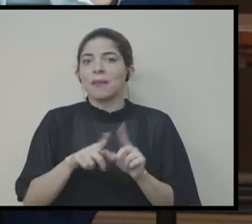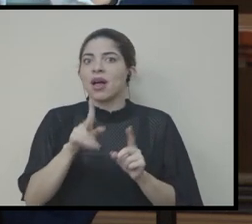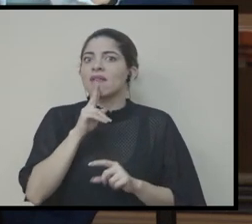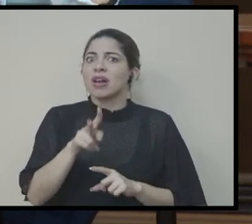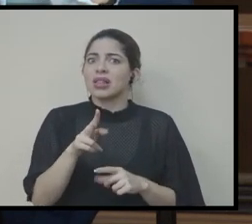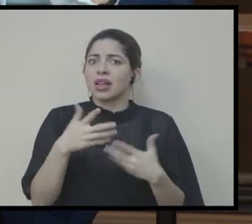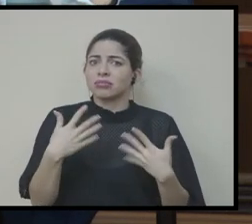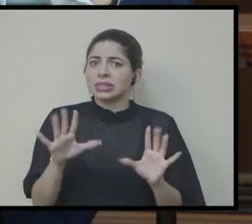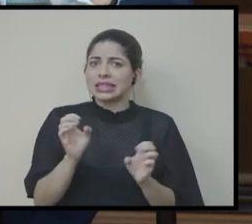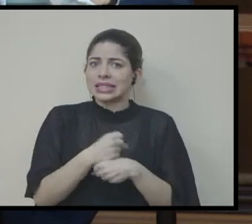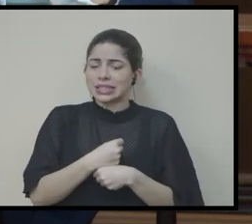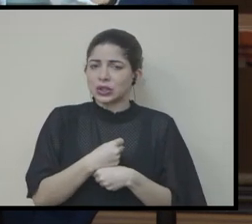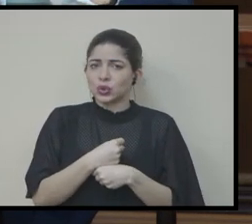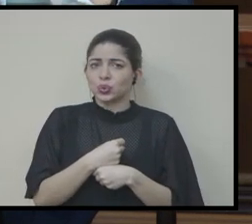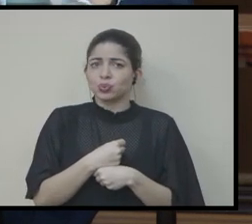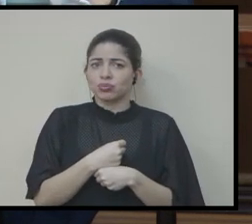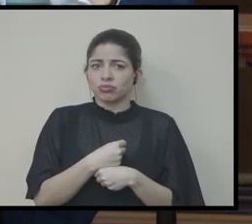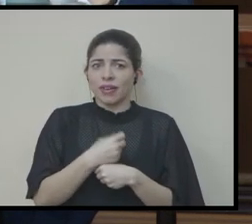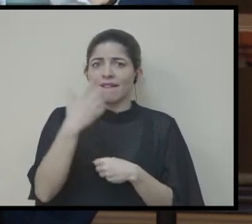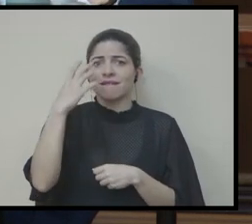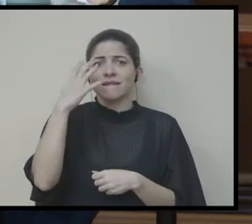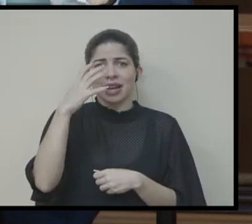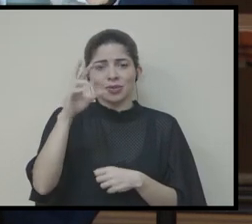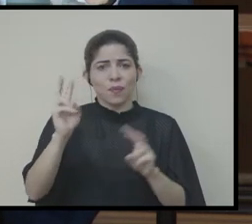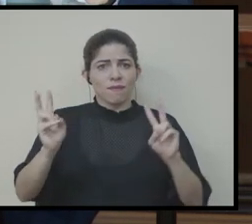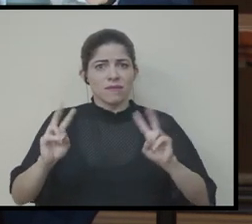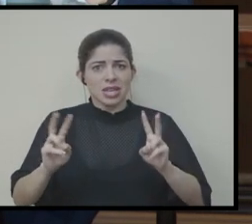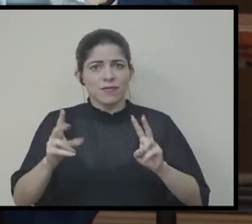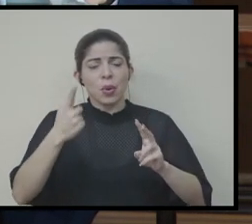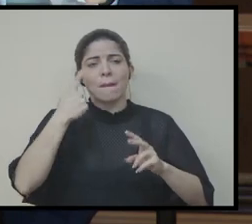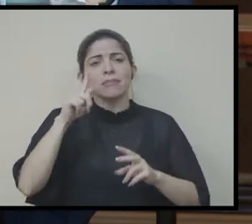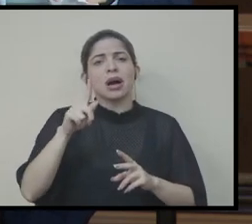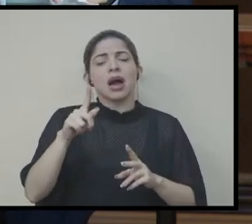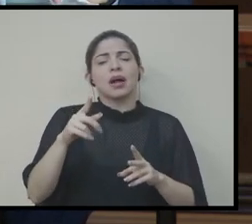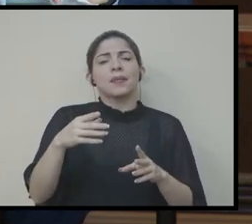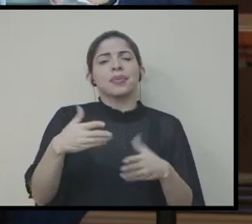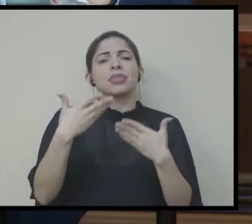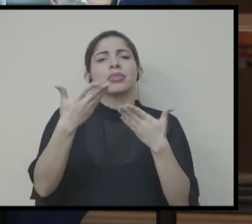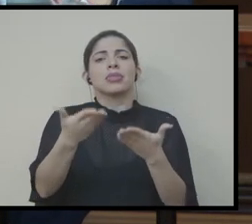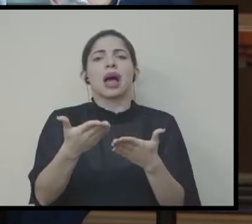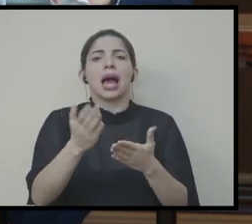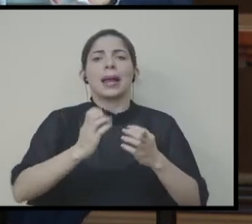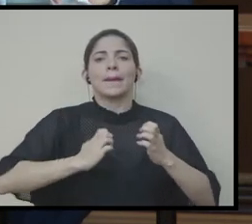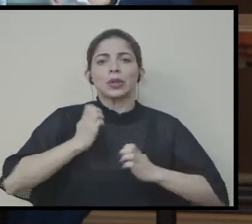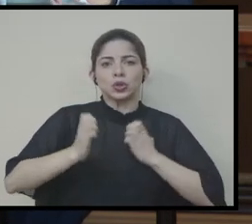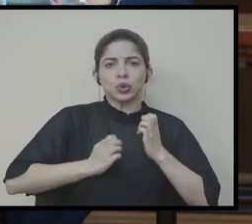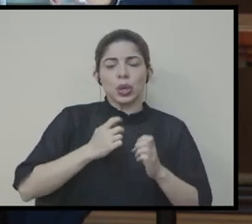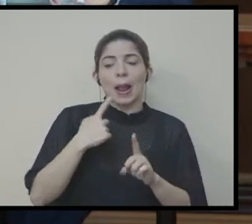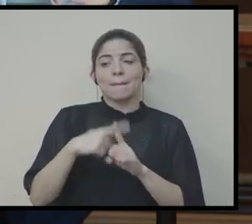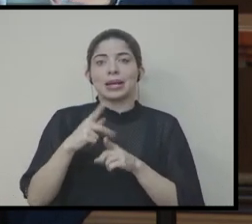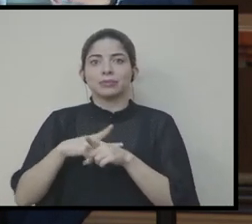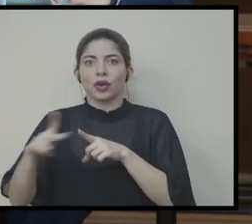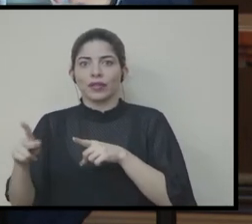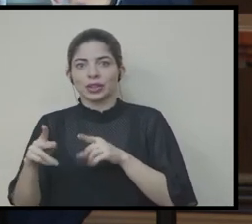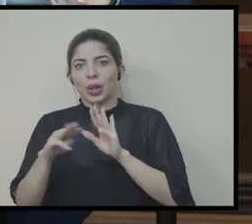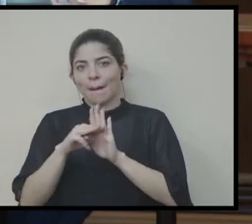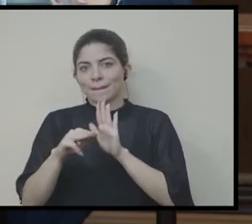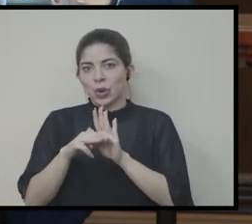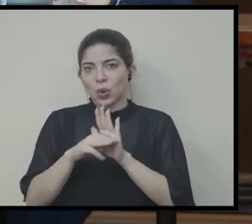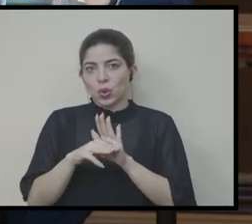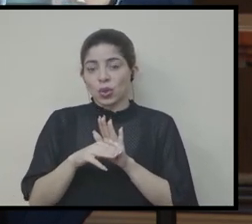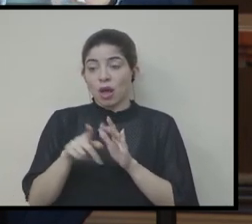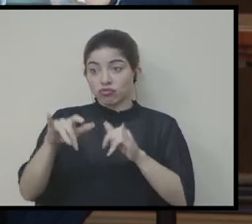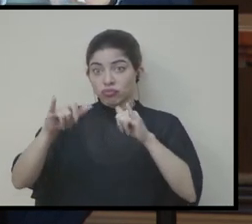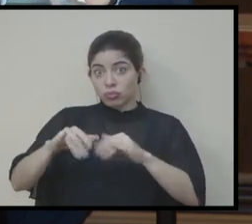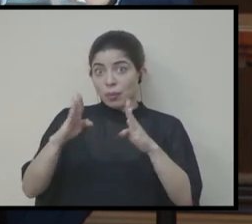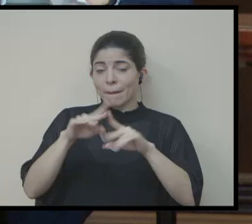verdad hemos hecho Facebook Live para dar como la parte emocional y la parte profesional de la moda. Ok, estás